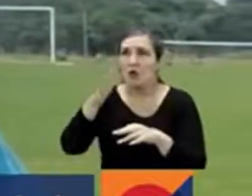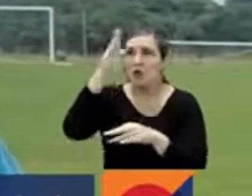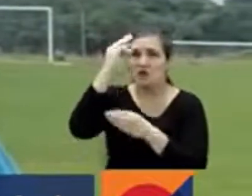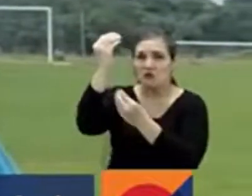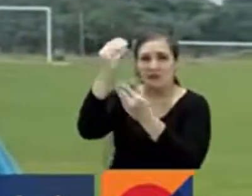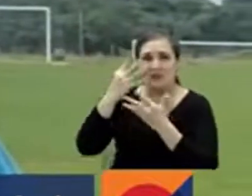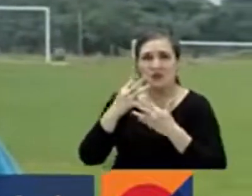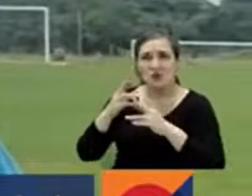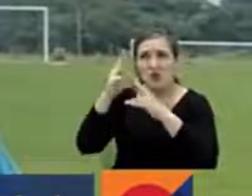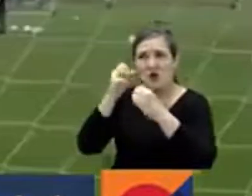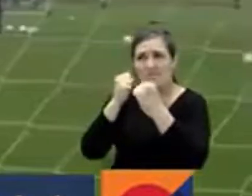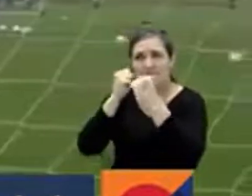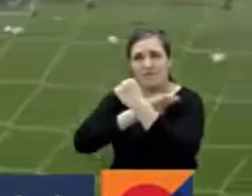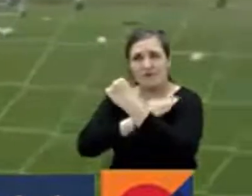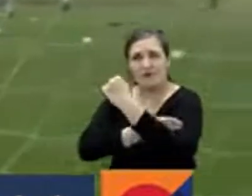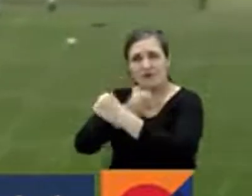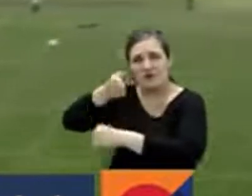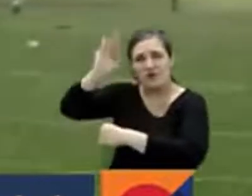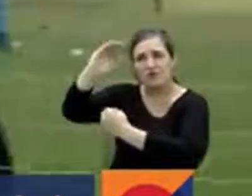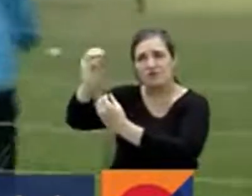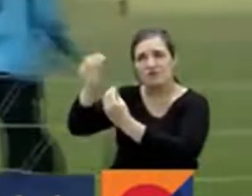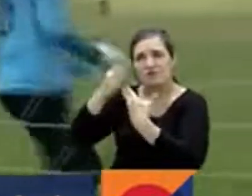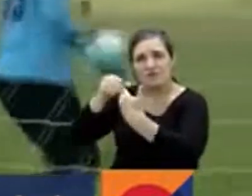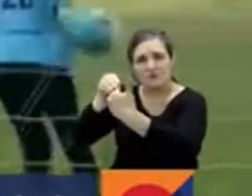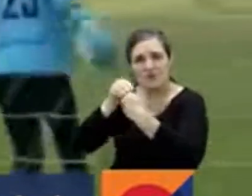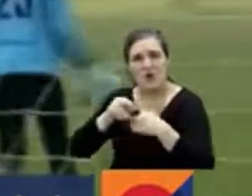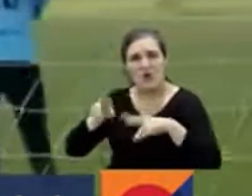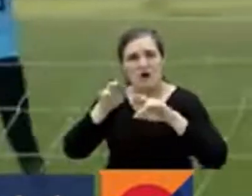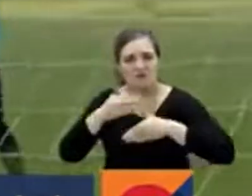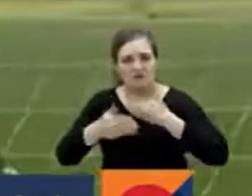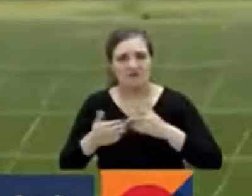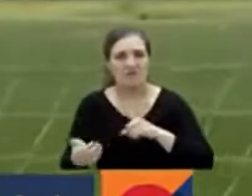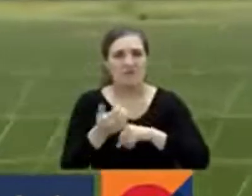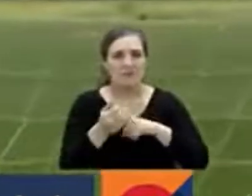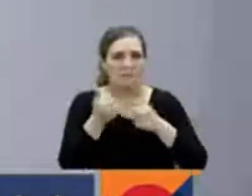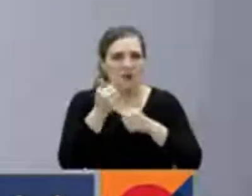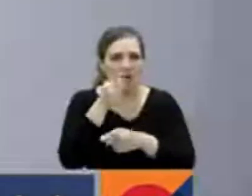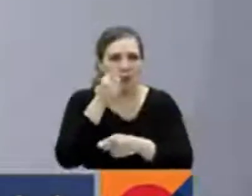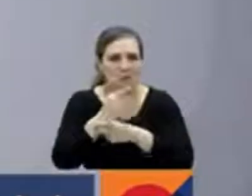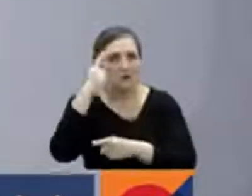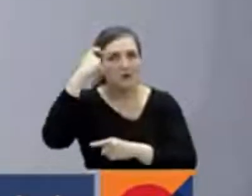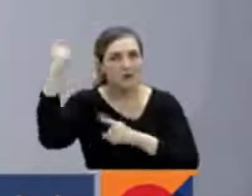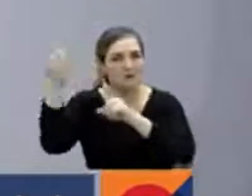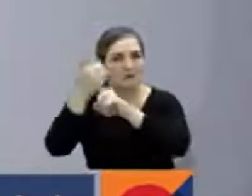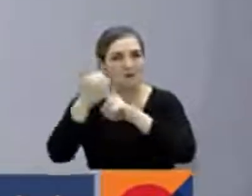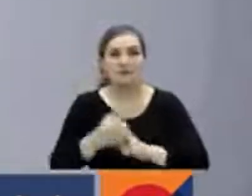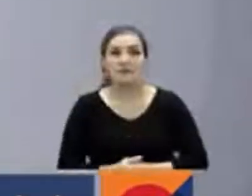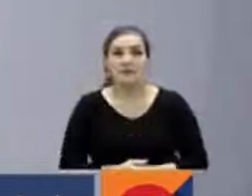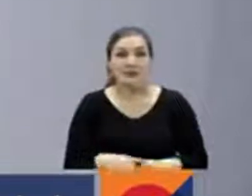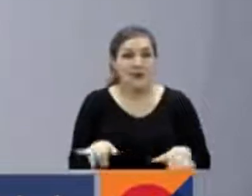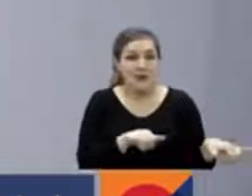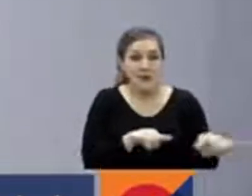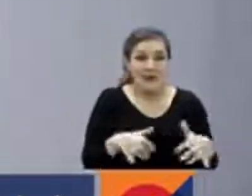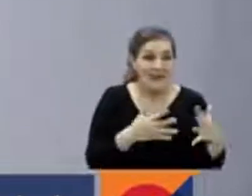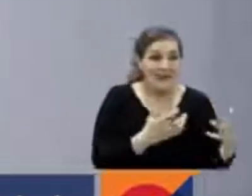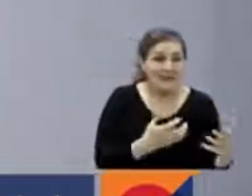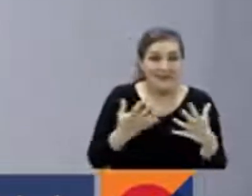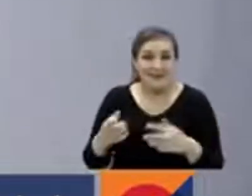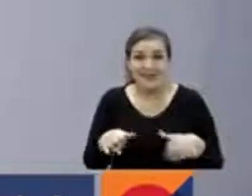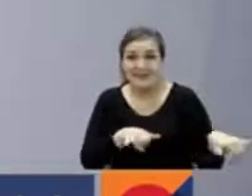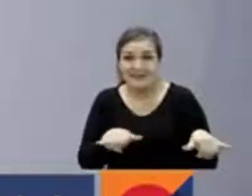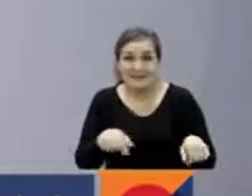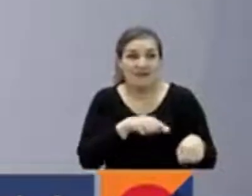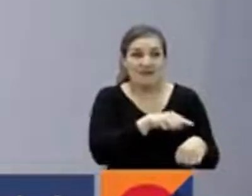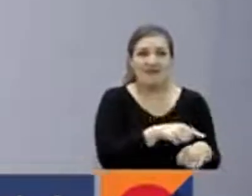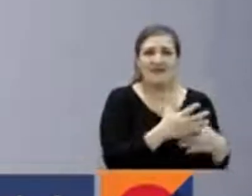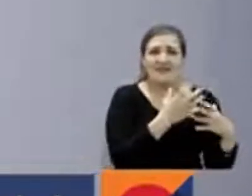y el Todopoderoso de que las cosas lo salgan como todos queremos y podamos cumplir con ese sueño, ¿no? Ambos tienen la misma ilusión de ser campeón. Los verdes por